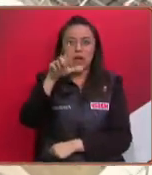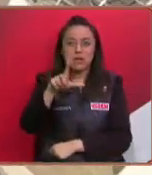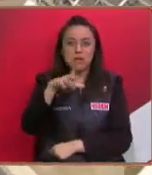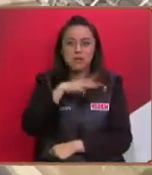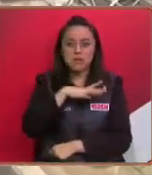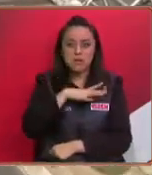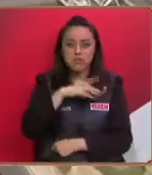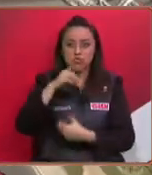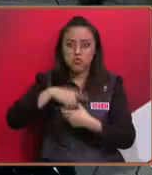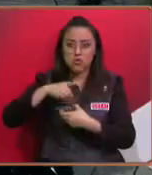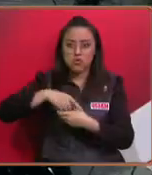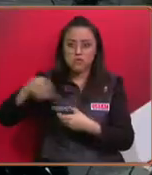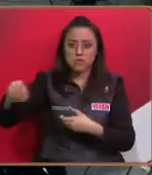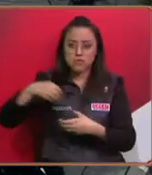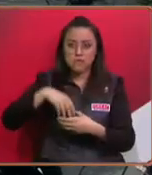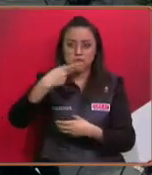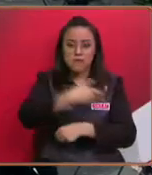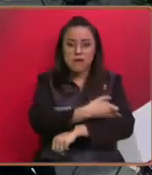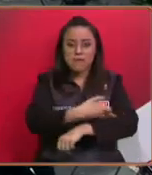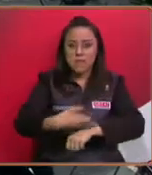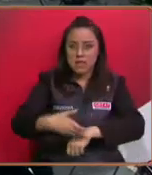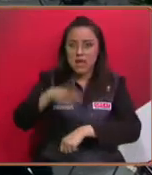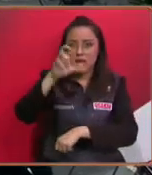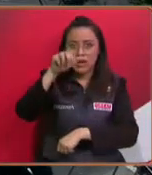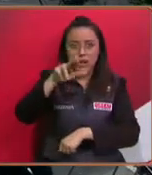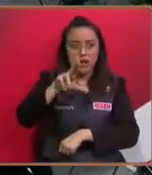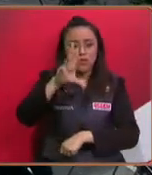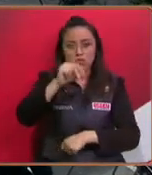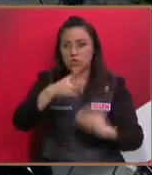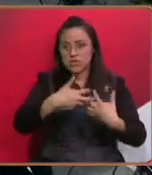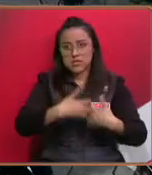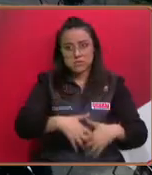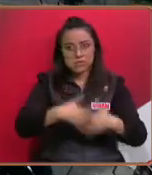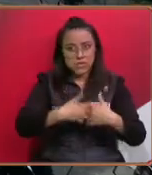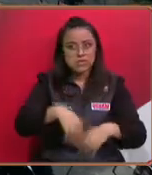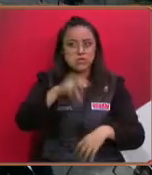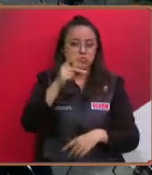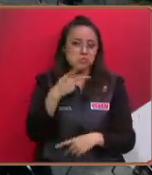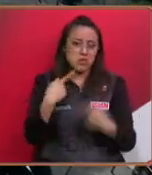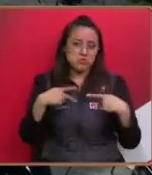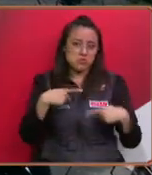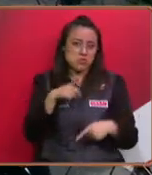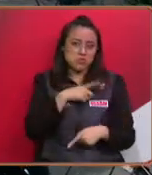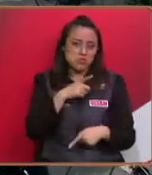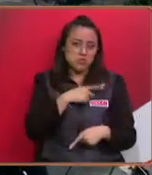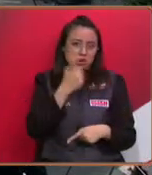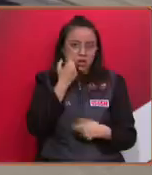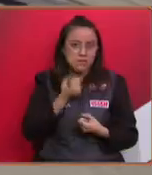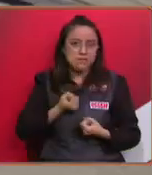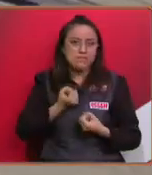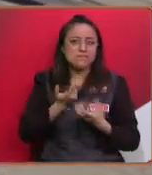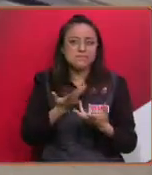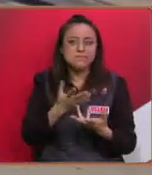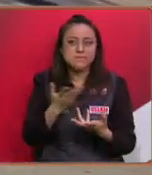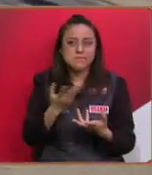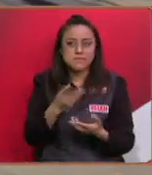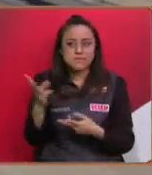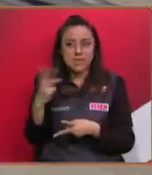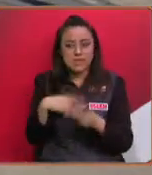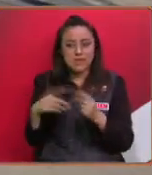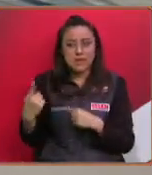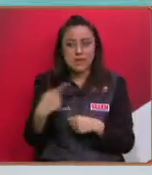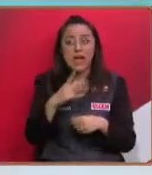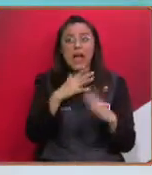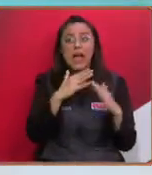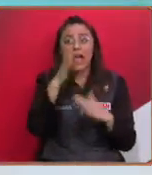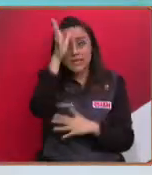ellos un donativo que es de la familia Renault. No es una cuestión de empresa, no. Es lo que uno hace como gente. Exacto. Y aquí está el donativo y ya van